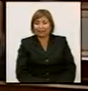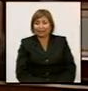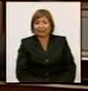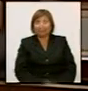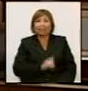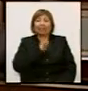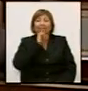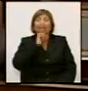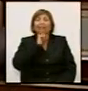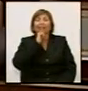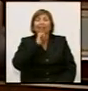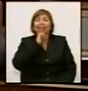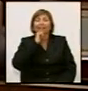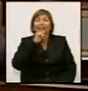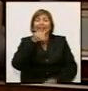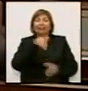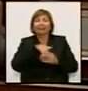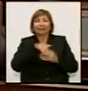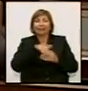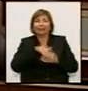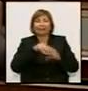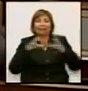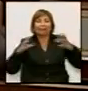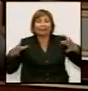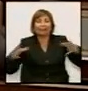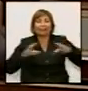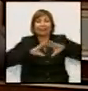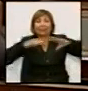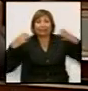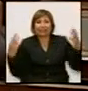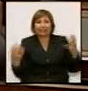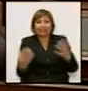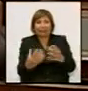Faltaba la elección de la Asamblea misma,